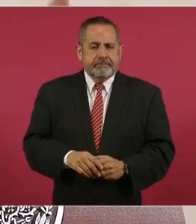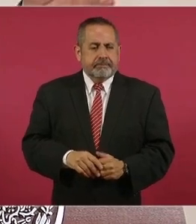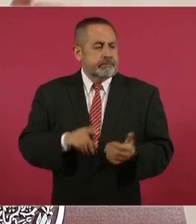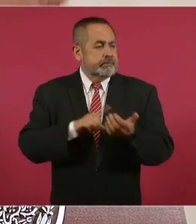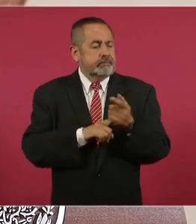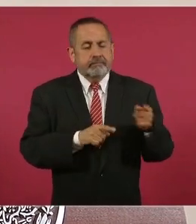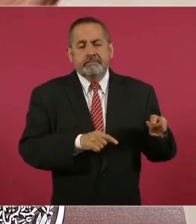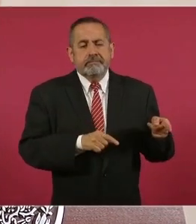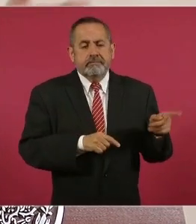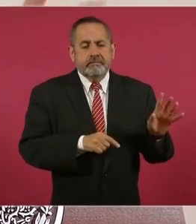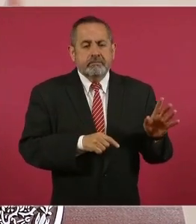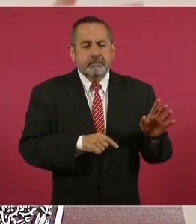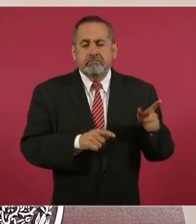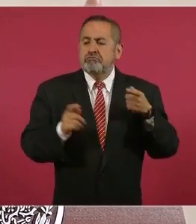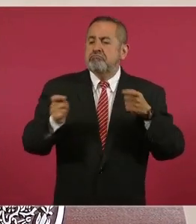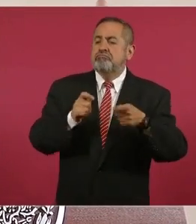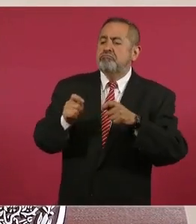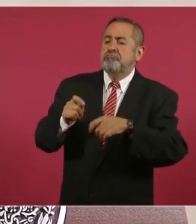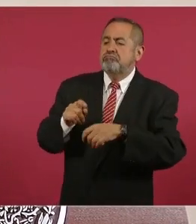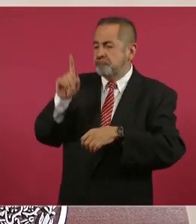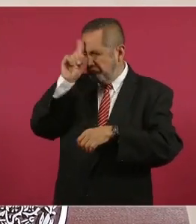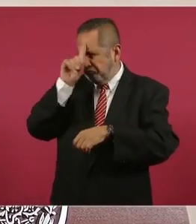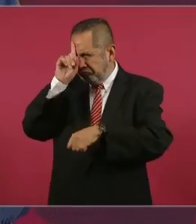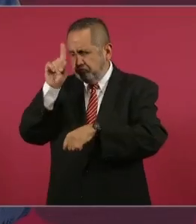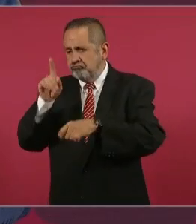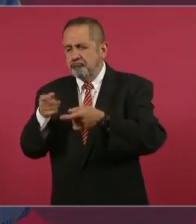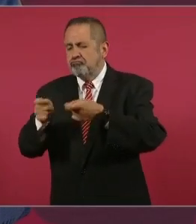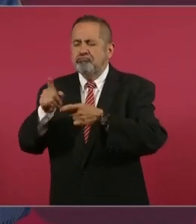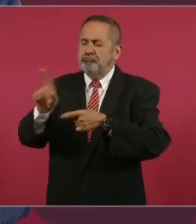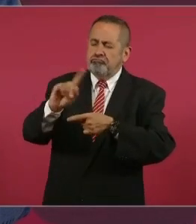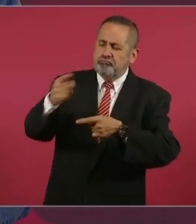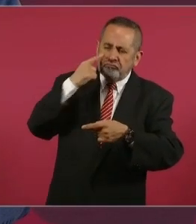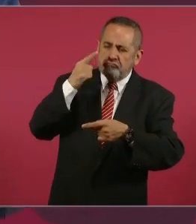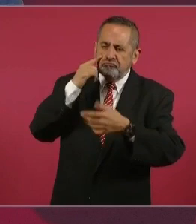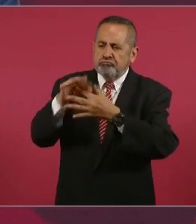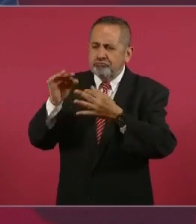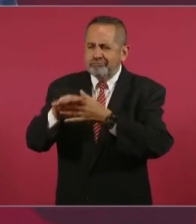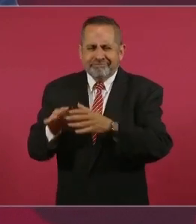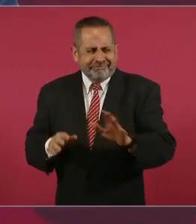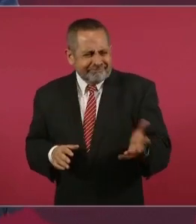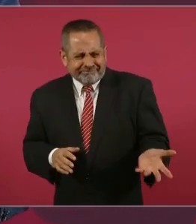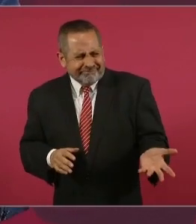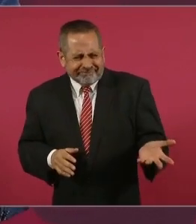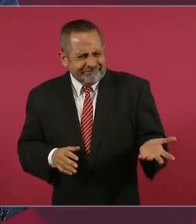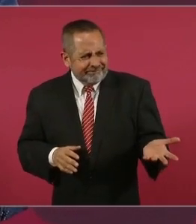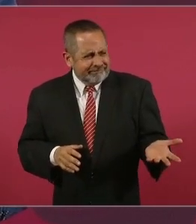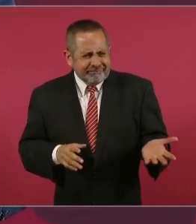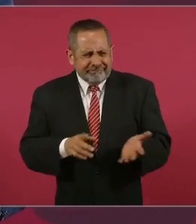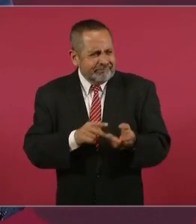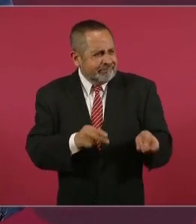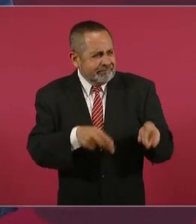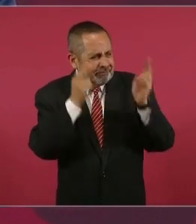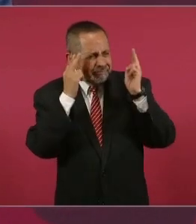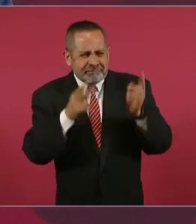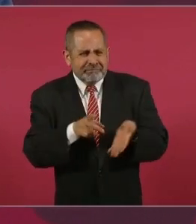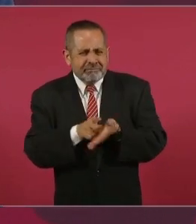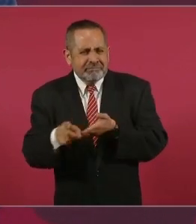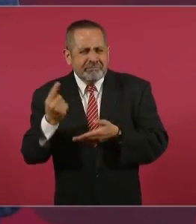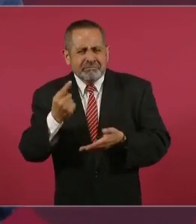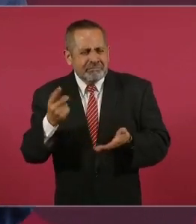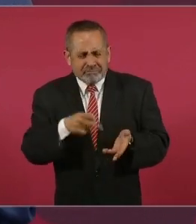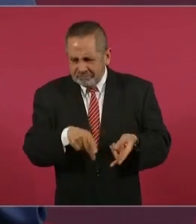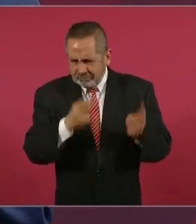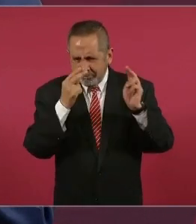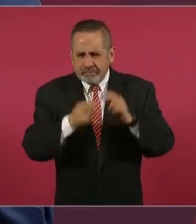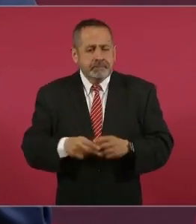para tutelar al pueblo? ¿Qué derecho tienen? Si la